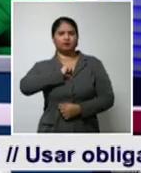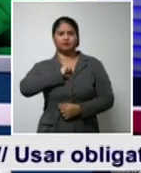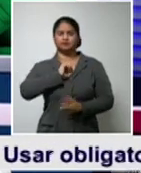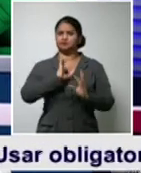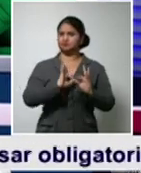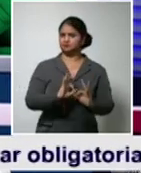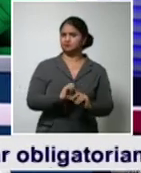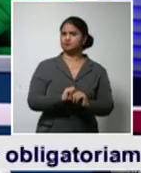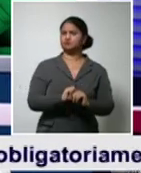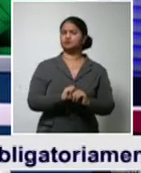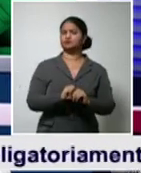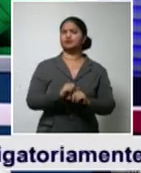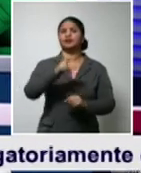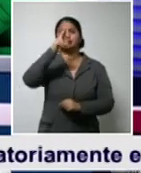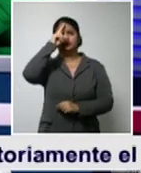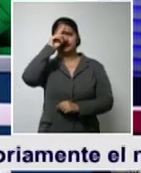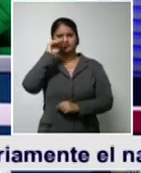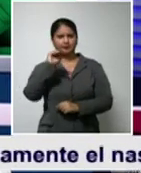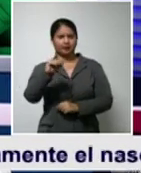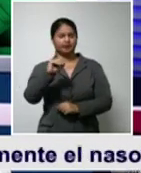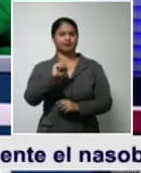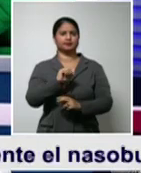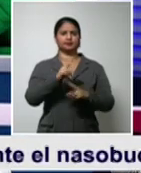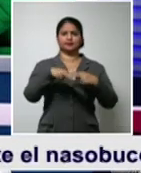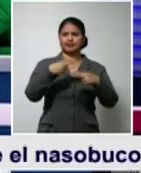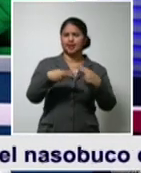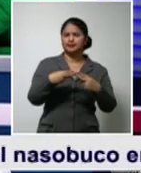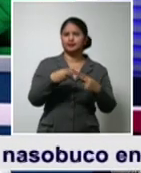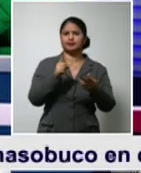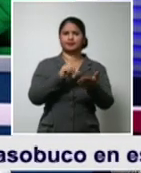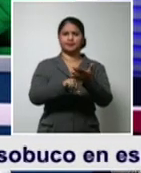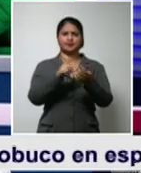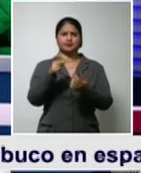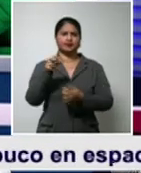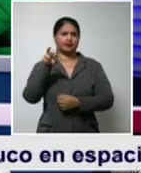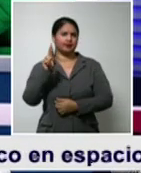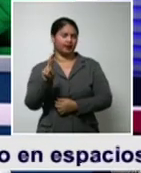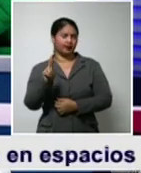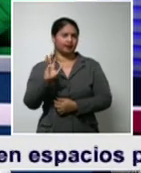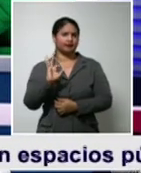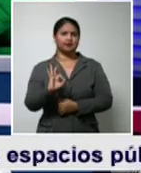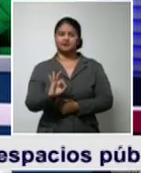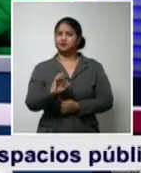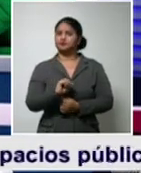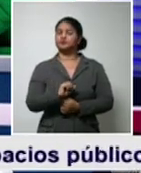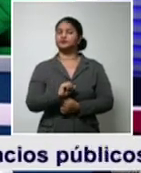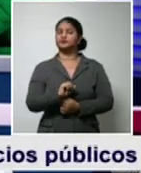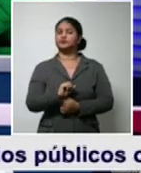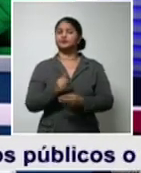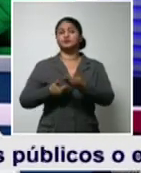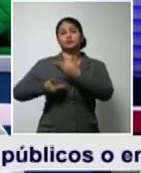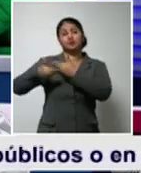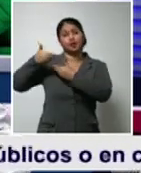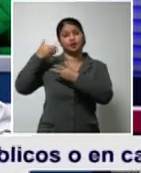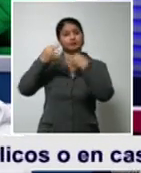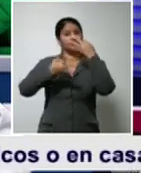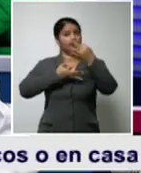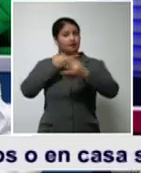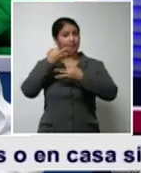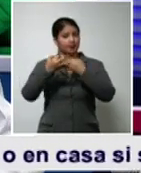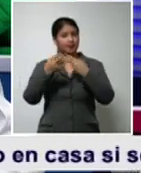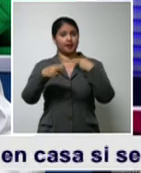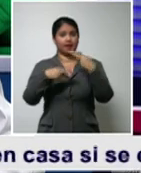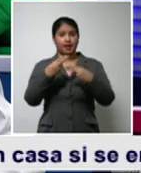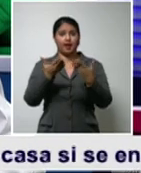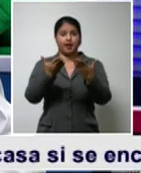Se ingresó, se hizo el diagnóstico, fue necesario, como dije ya, su